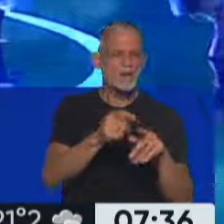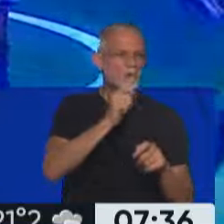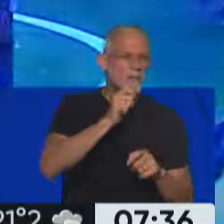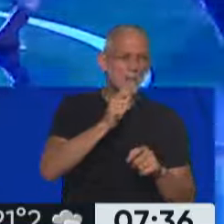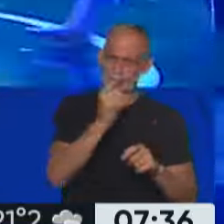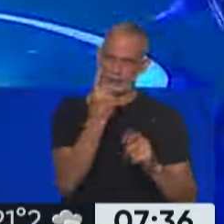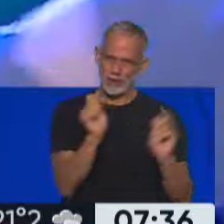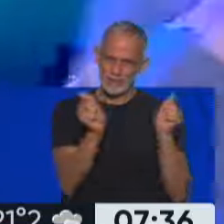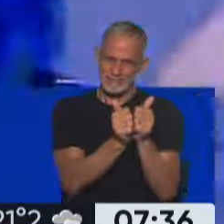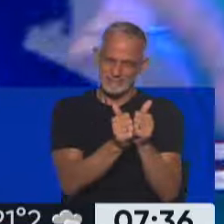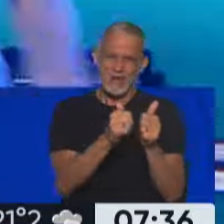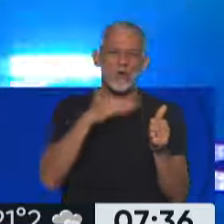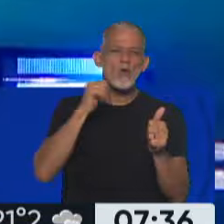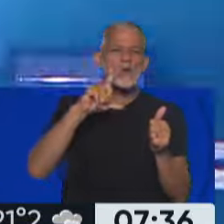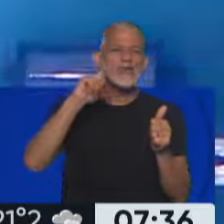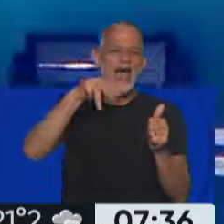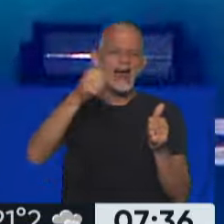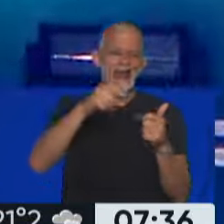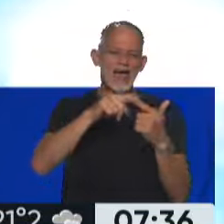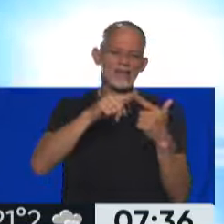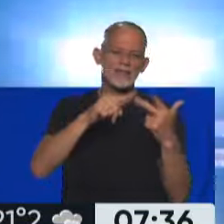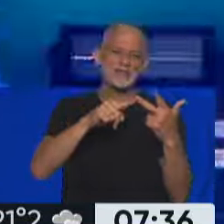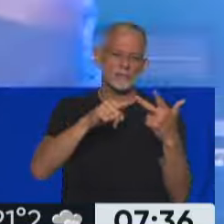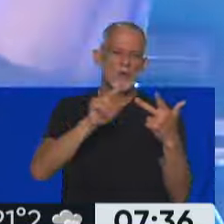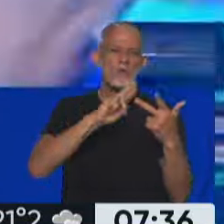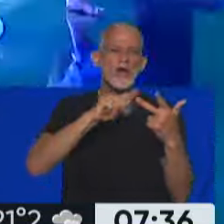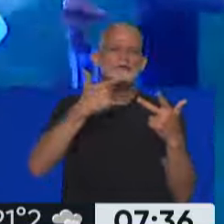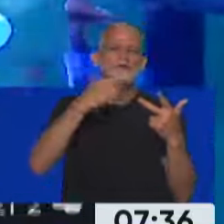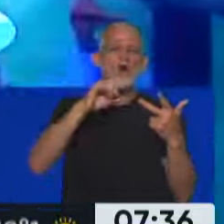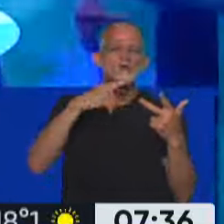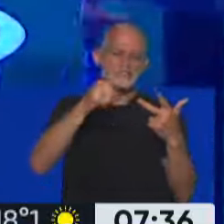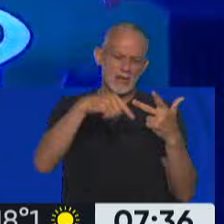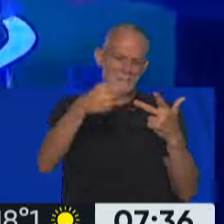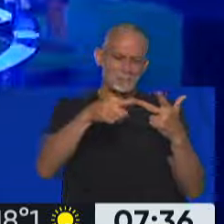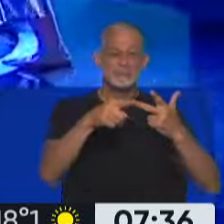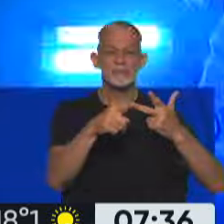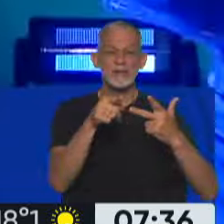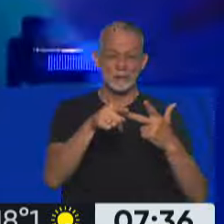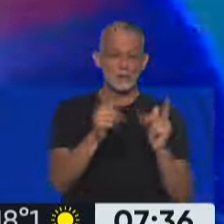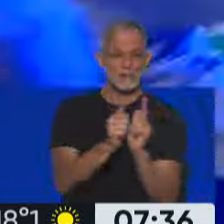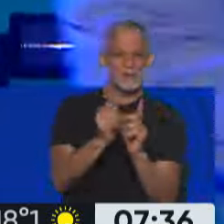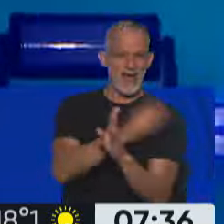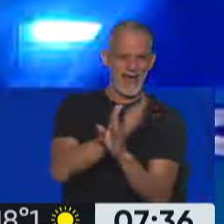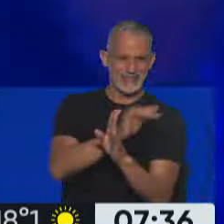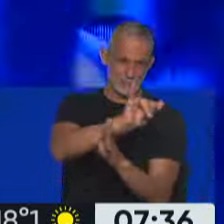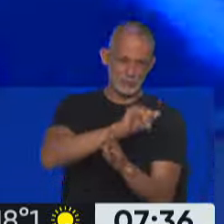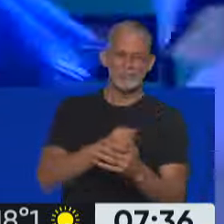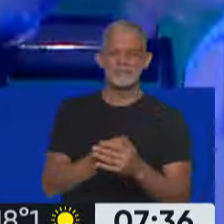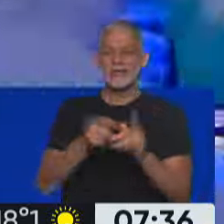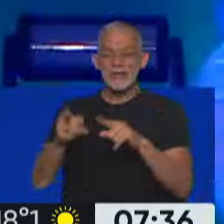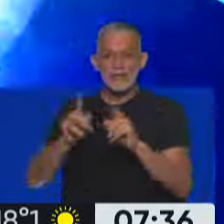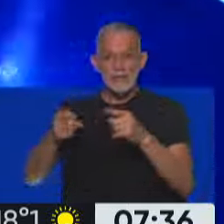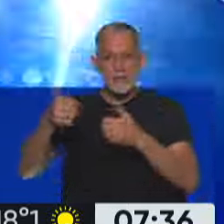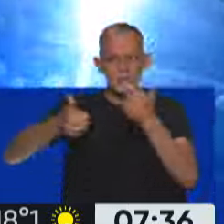estar sola, va a estar junto a Juliana y Luisa Sosa conduciendo este segmento de la premier. Y además, todo